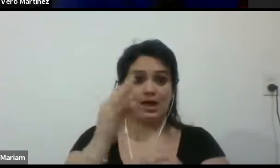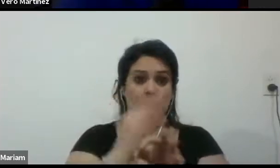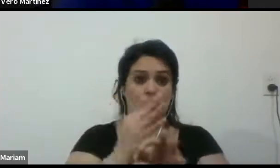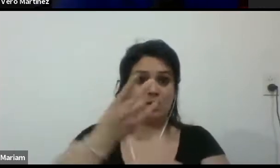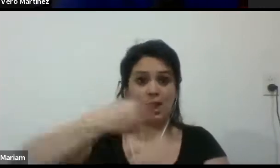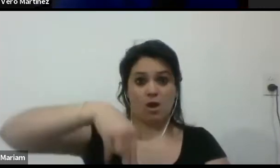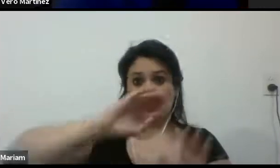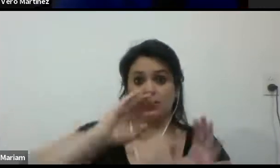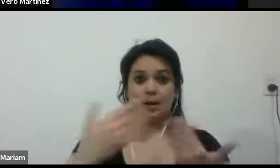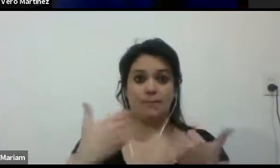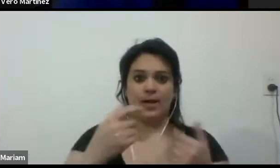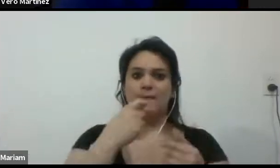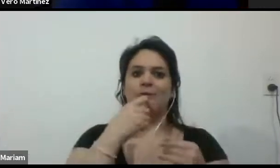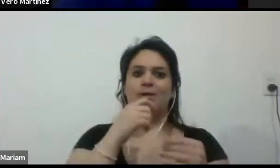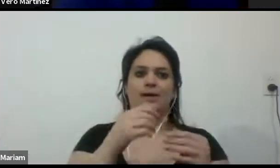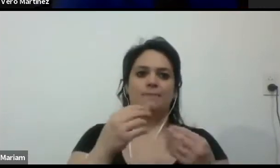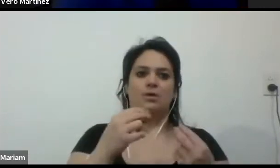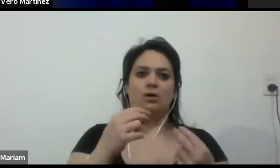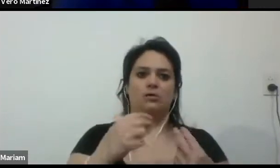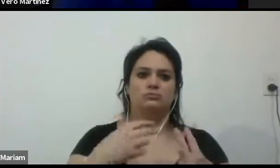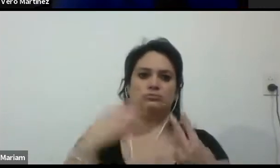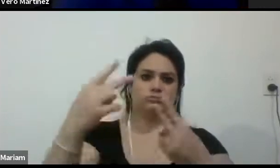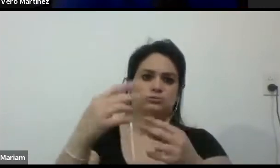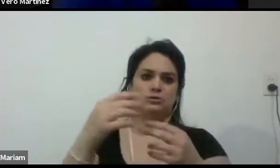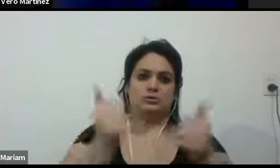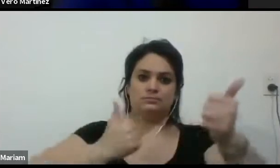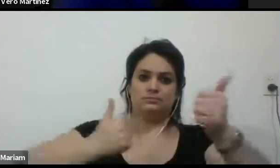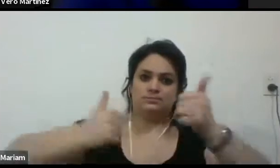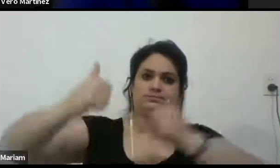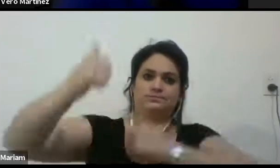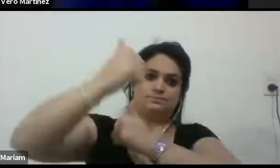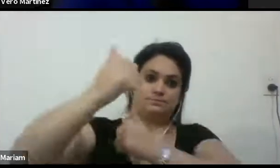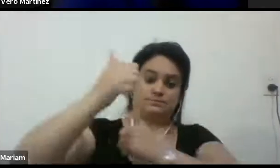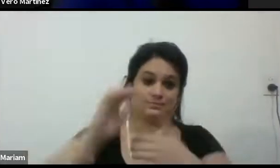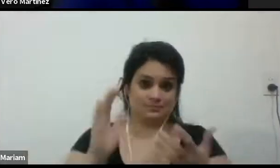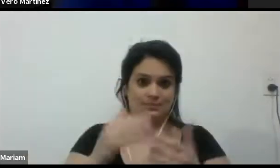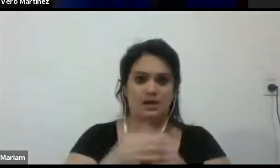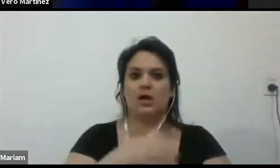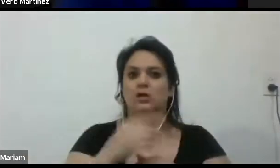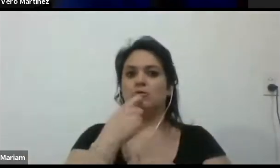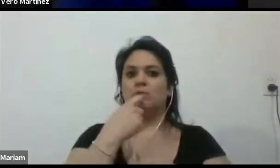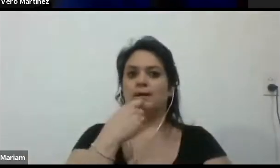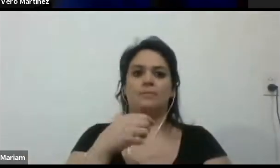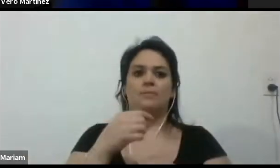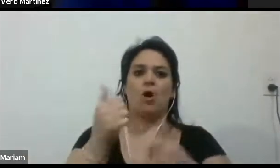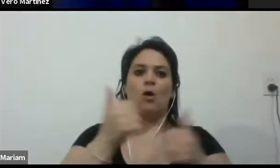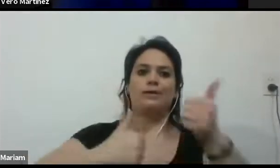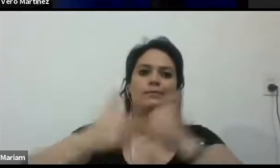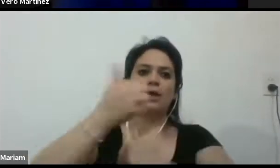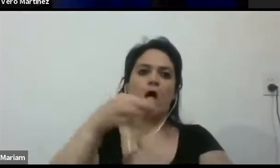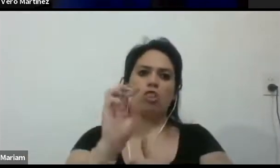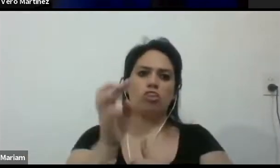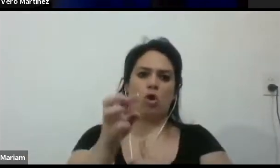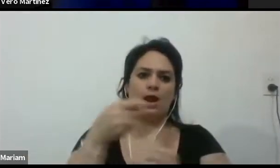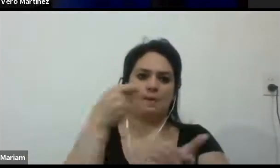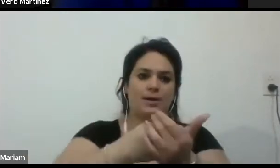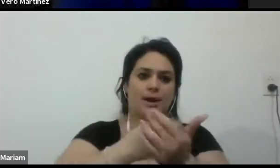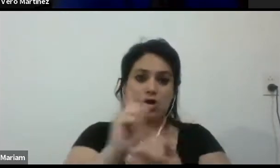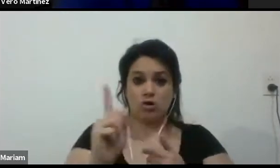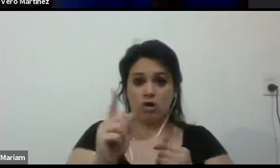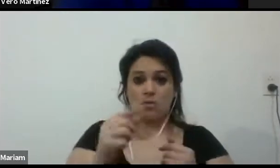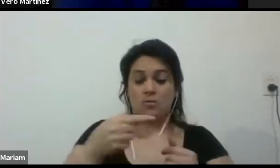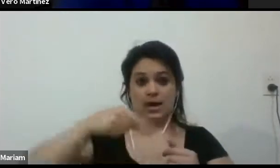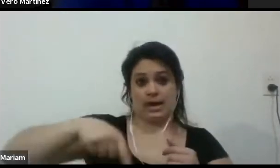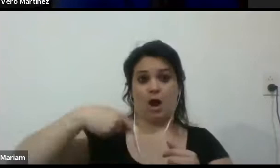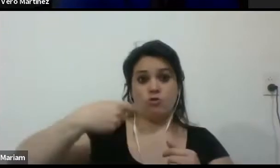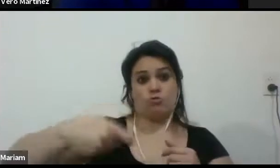esto que es lo ventajoso que no tiene que salir a pagar en dólares un intercambio sino que sigue cursando en el extranjero pagando la cuota